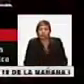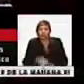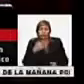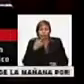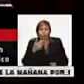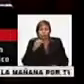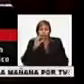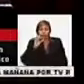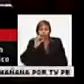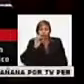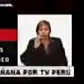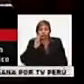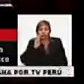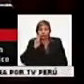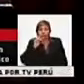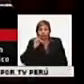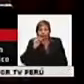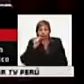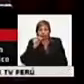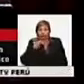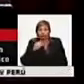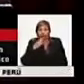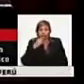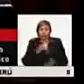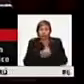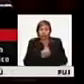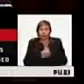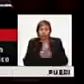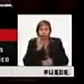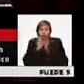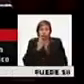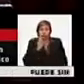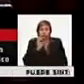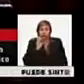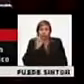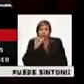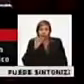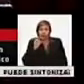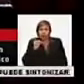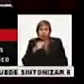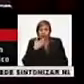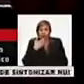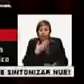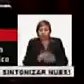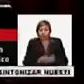Germán, muchísimas gracias. Compañera Evelyn, gracias por su presencia.